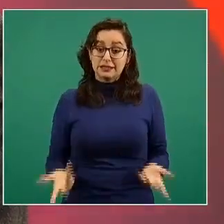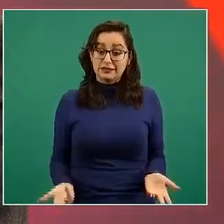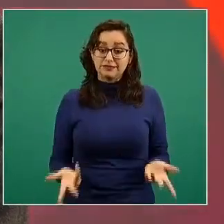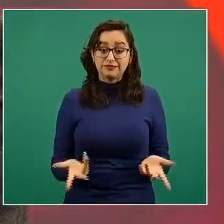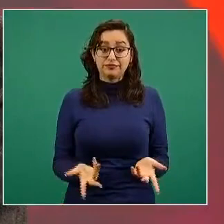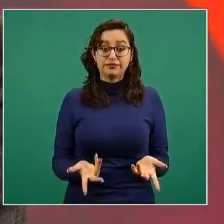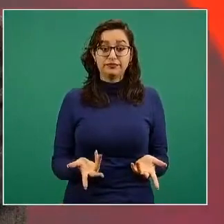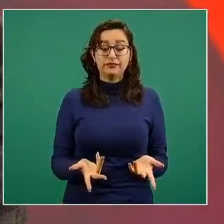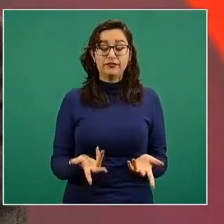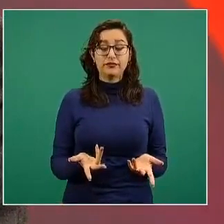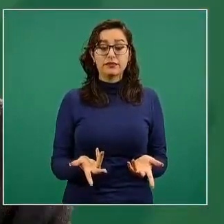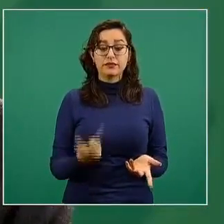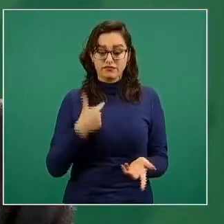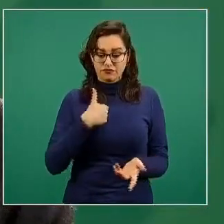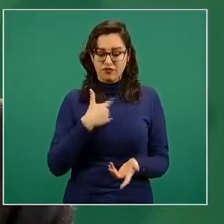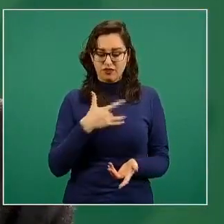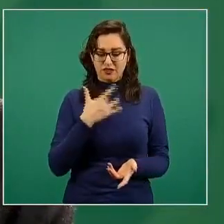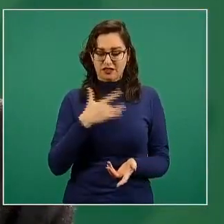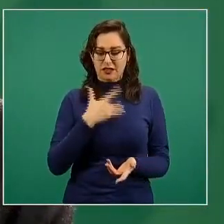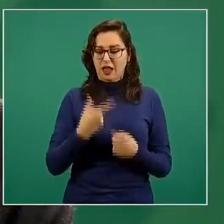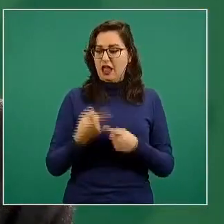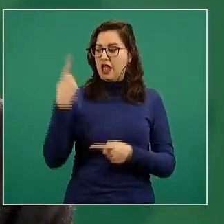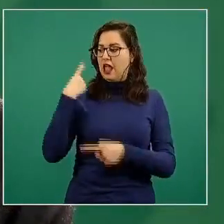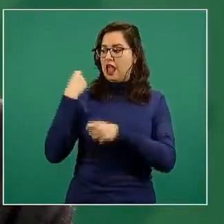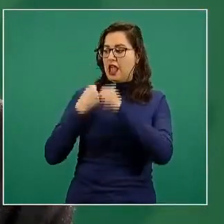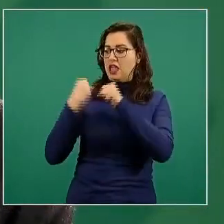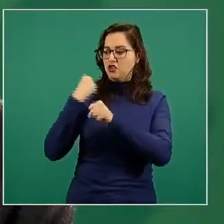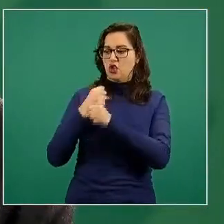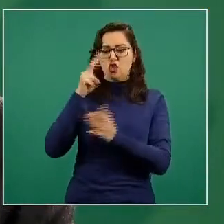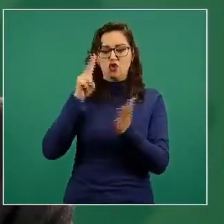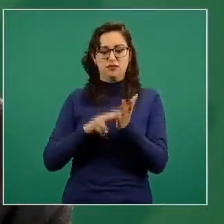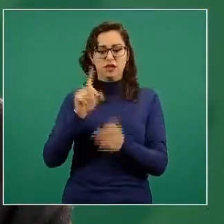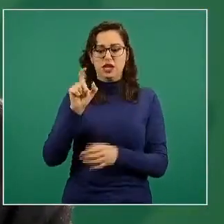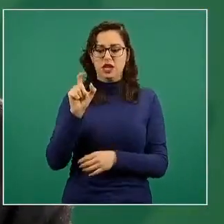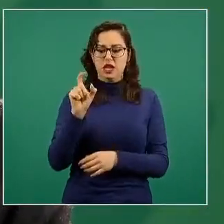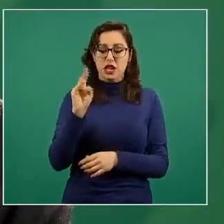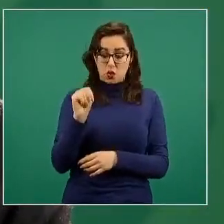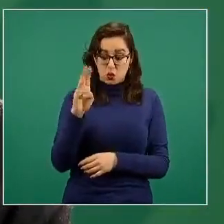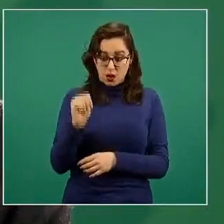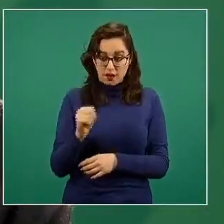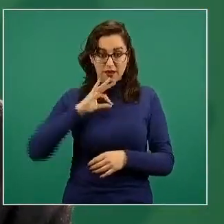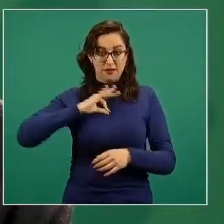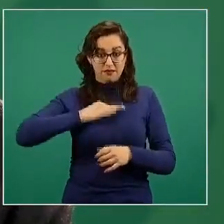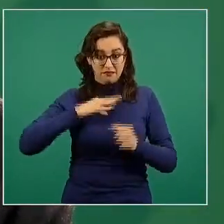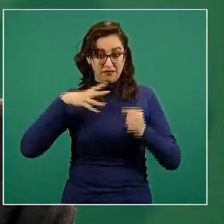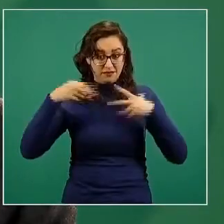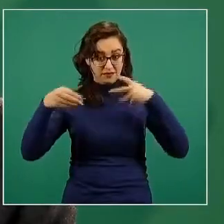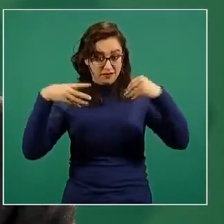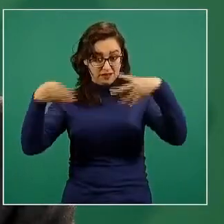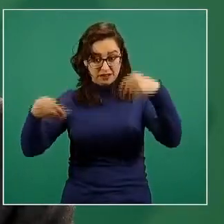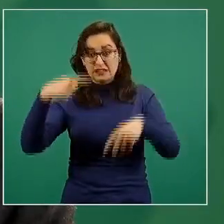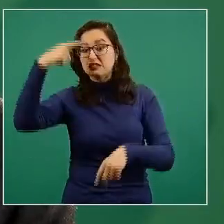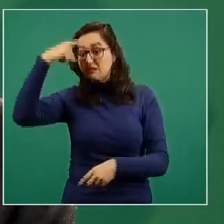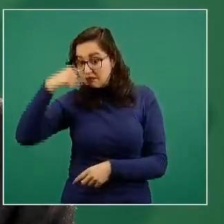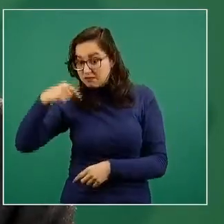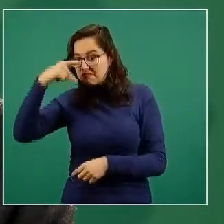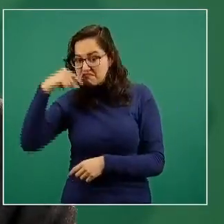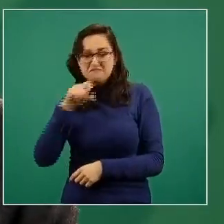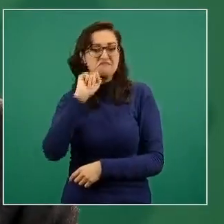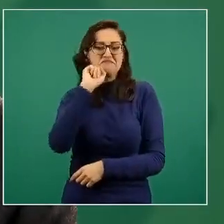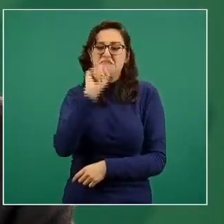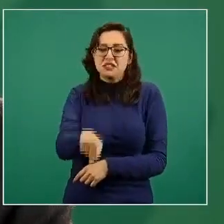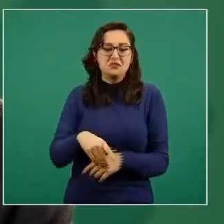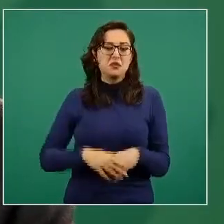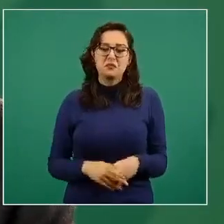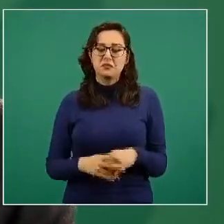una responsabilidad técnica, la pandemia de influenza 2009, ocurrió exactamente lo mismo. Hubo un acaparamiento de vacunas,